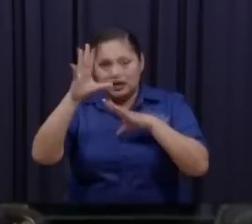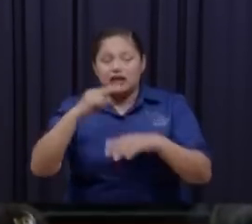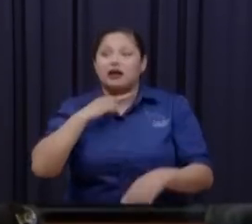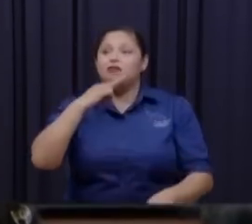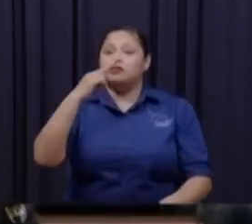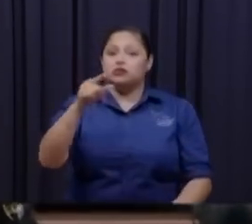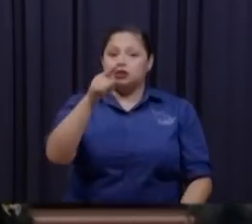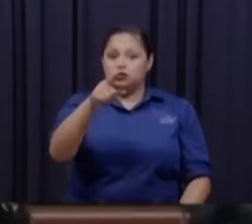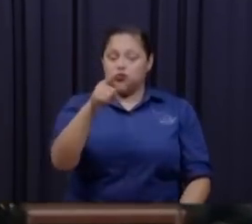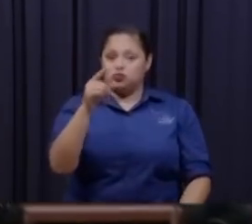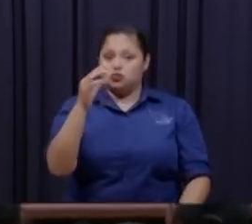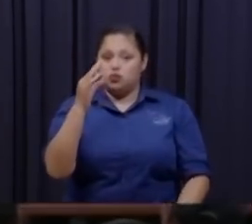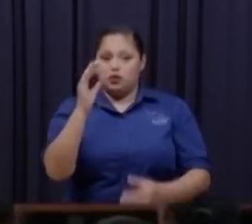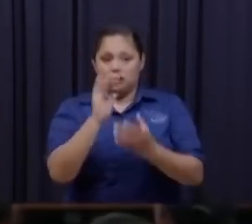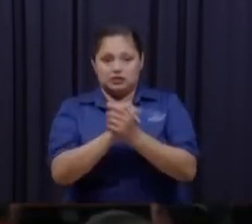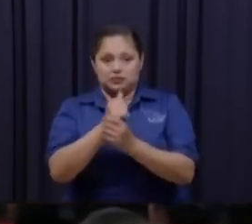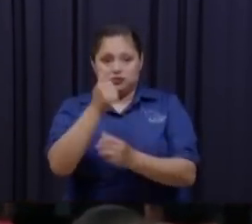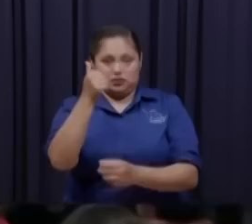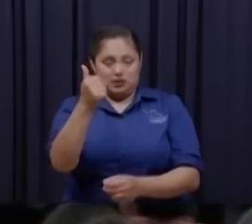O sea que